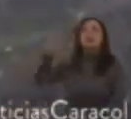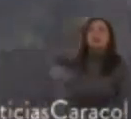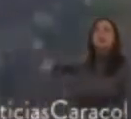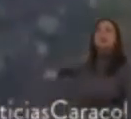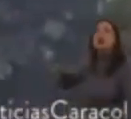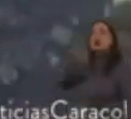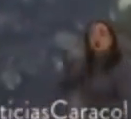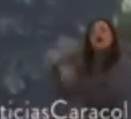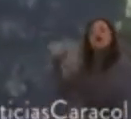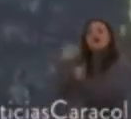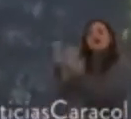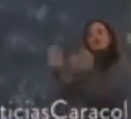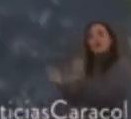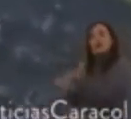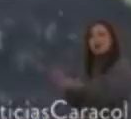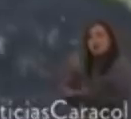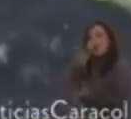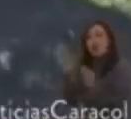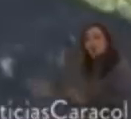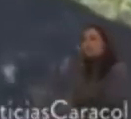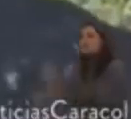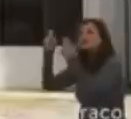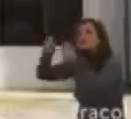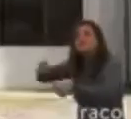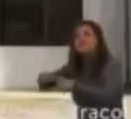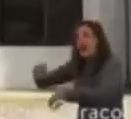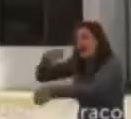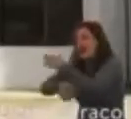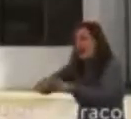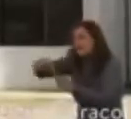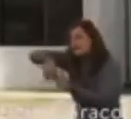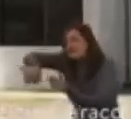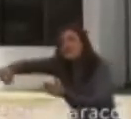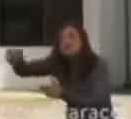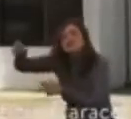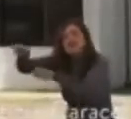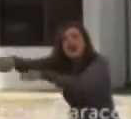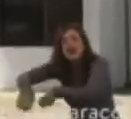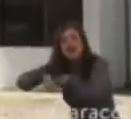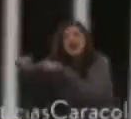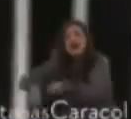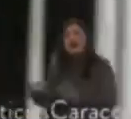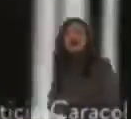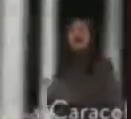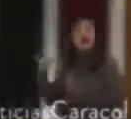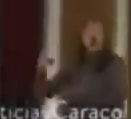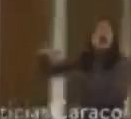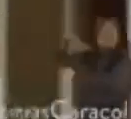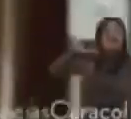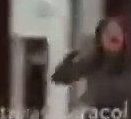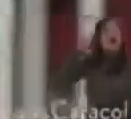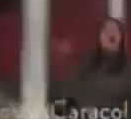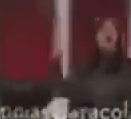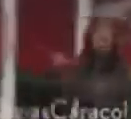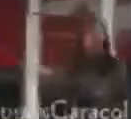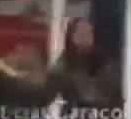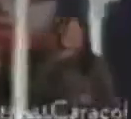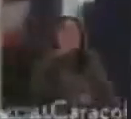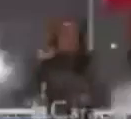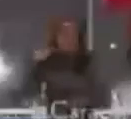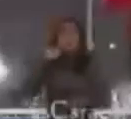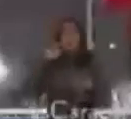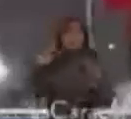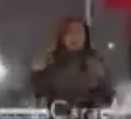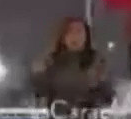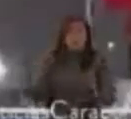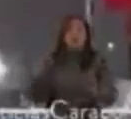irresponsables que hacen estas quemas controladas para la sustitución de cultivos. Y es que por esta época Santander está registrando una temporada seca que ha incrementado